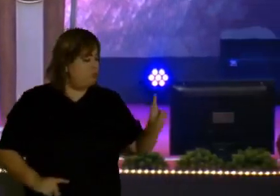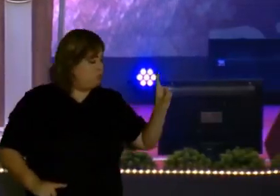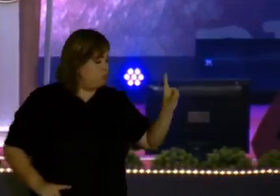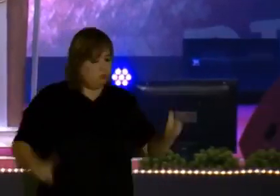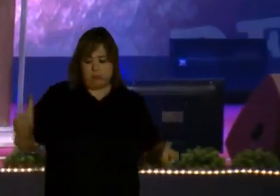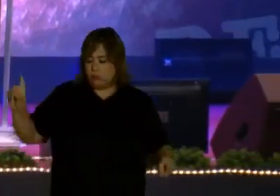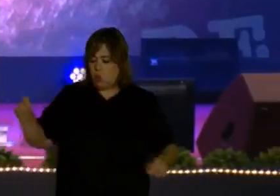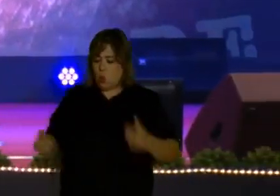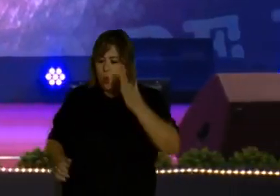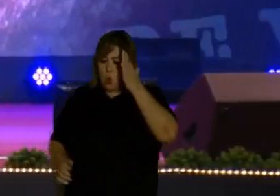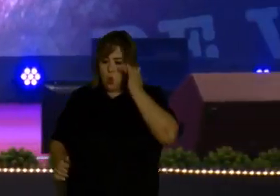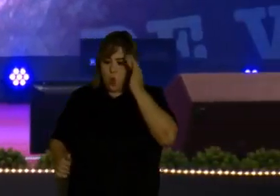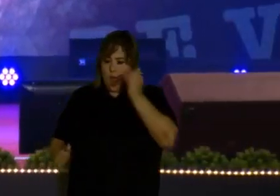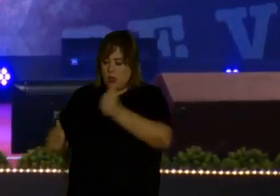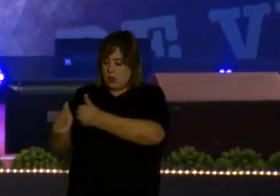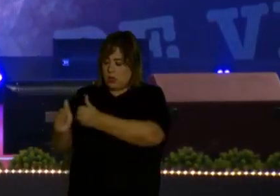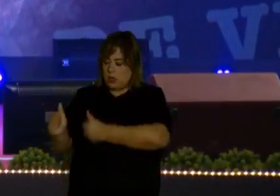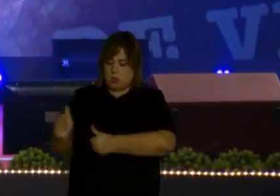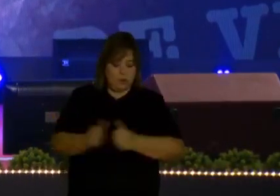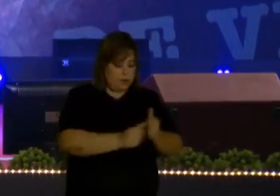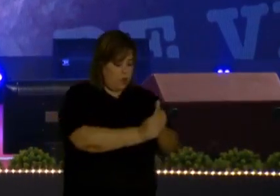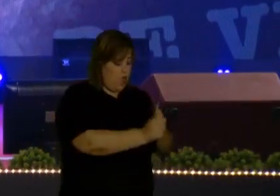apartaste? Aquel habló de mí.